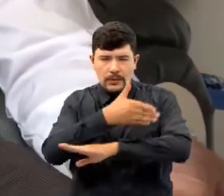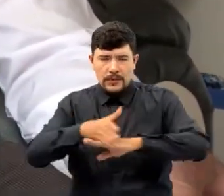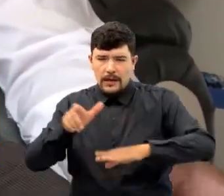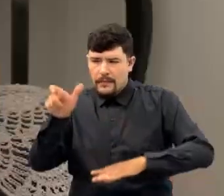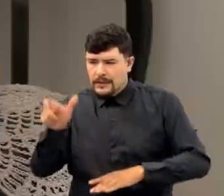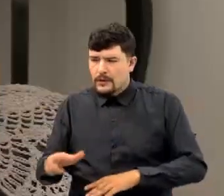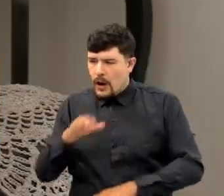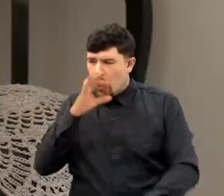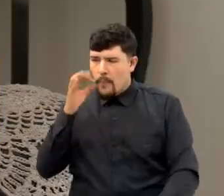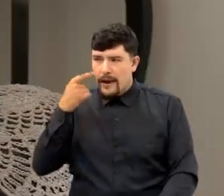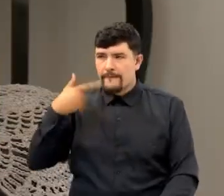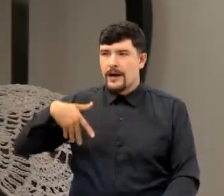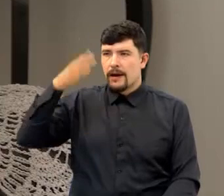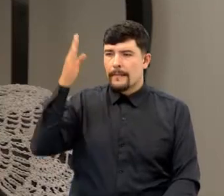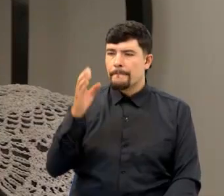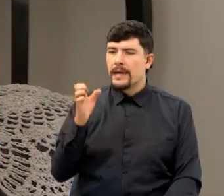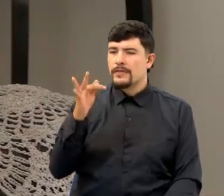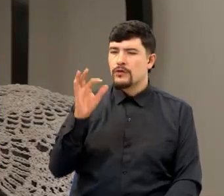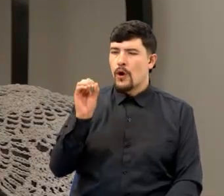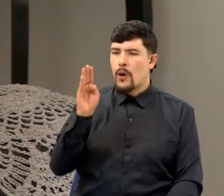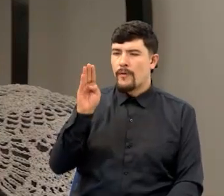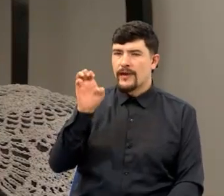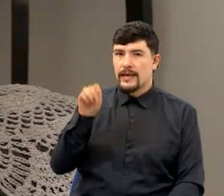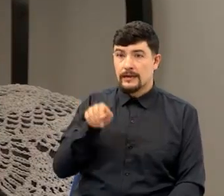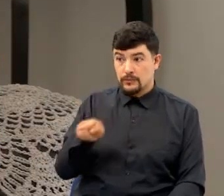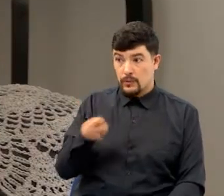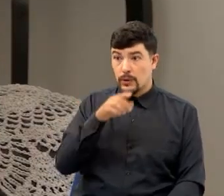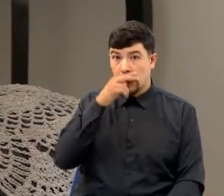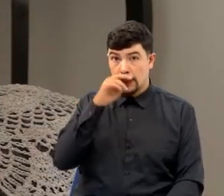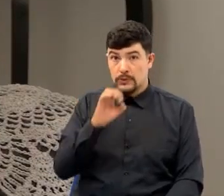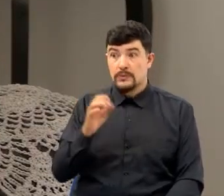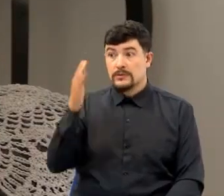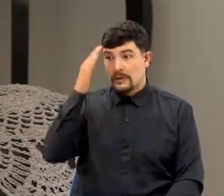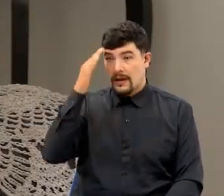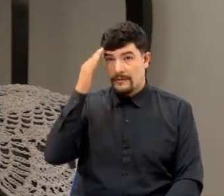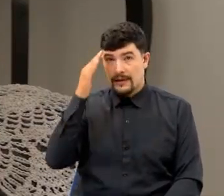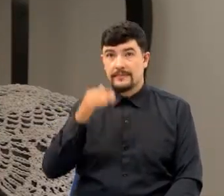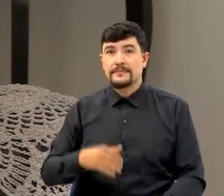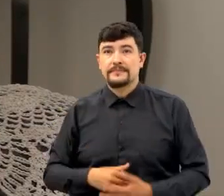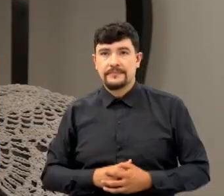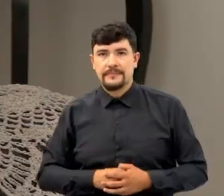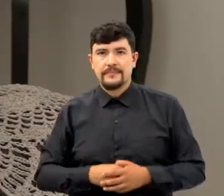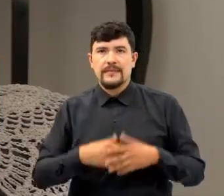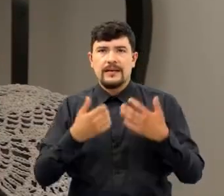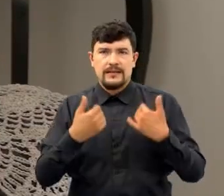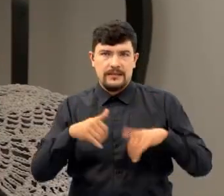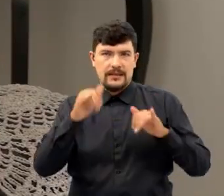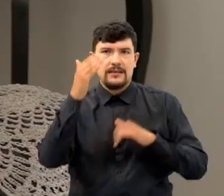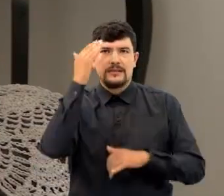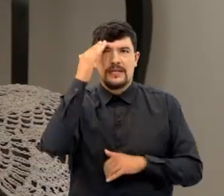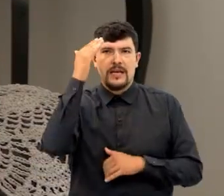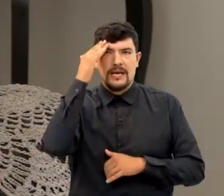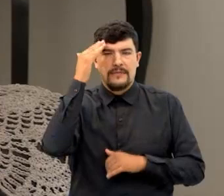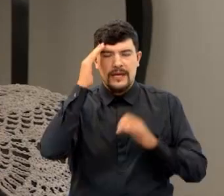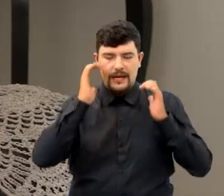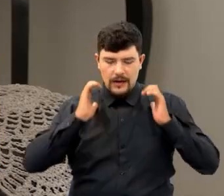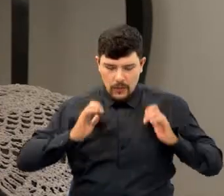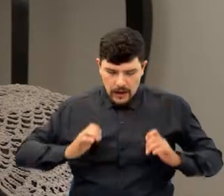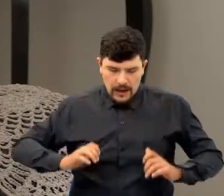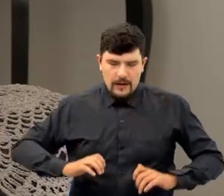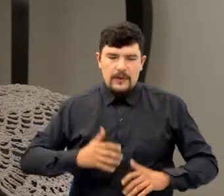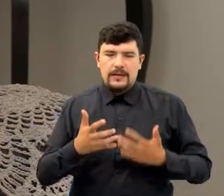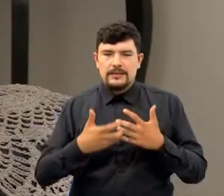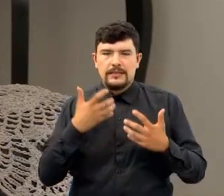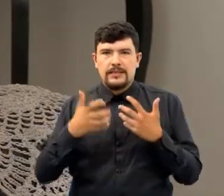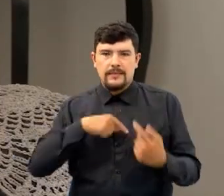Beethoven. Él se sabe todas las partes del cuerpo, los sistemas, el respiratorio, el circulatorio.